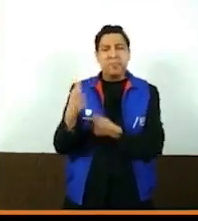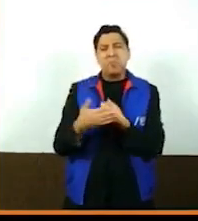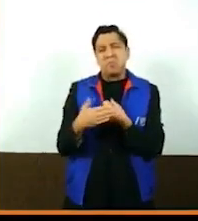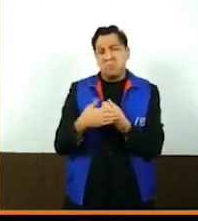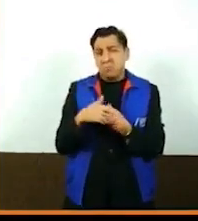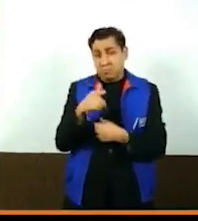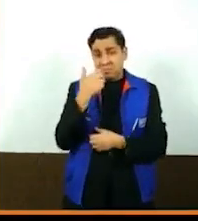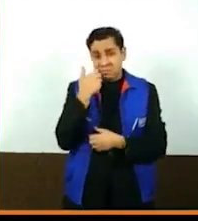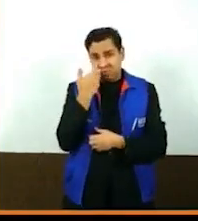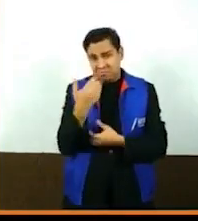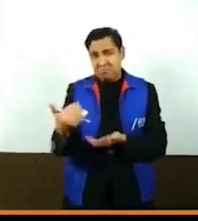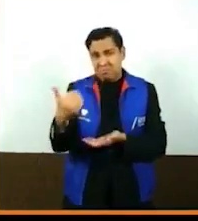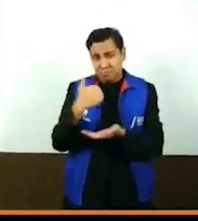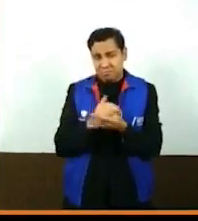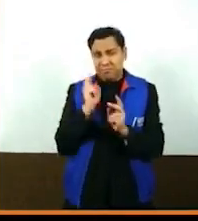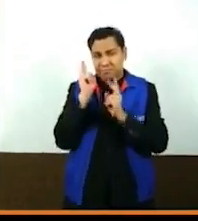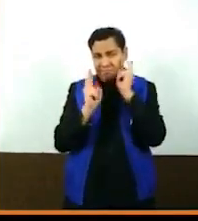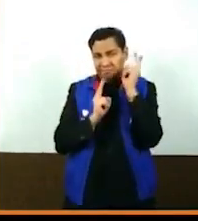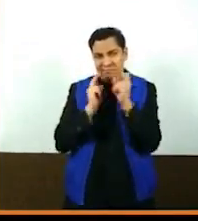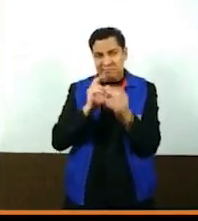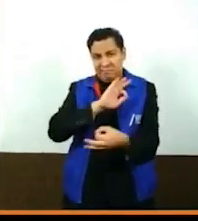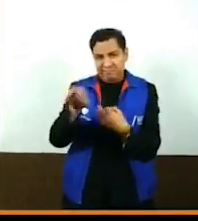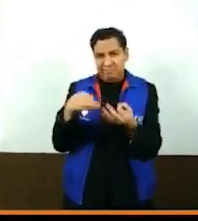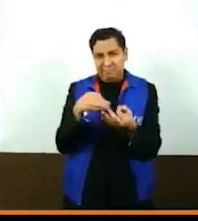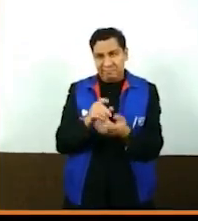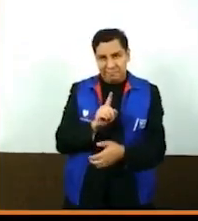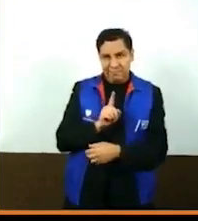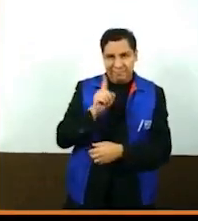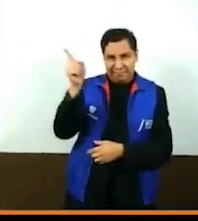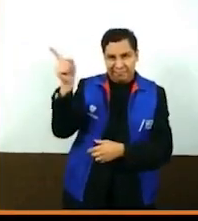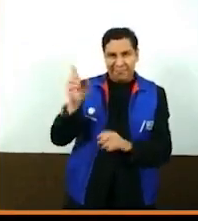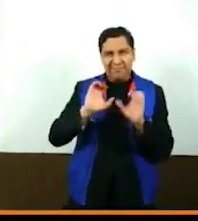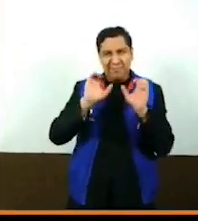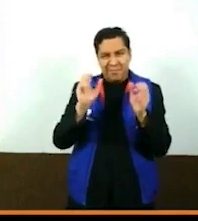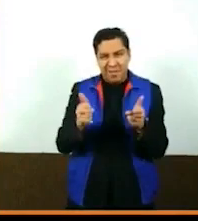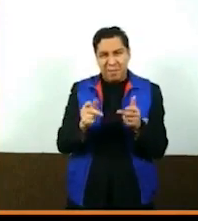si un día pueden ir, todos están invitados a conocer la planta.